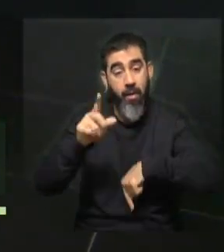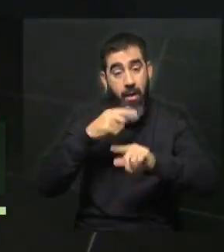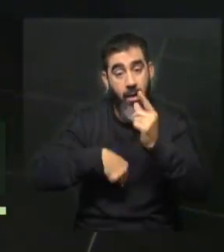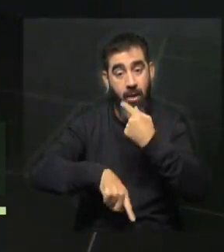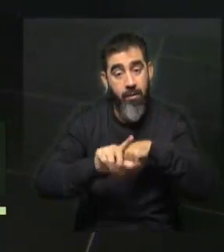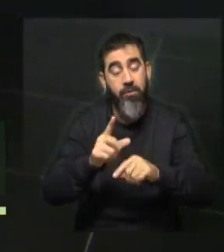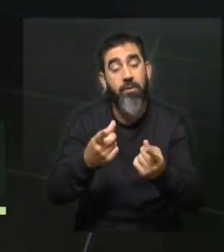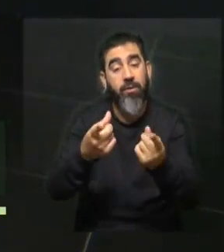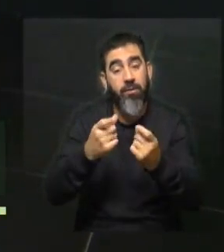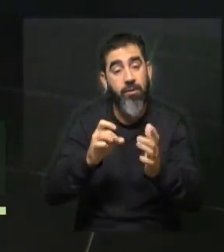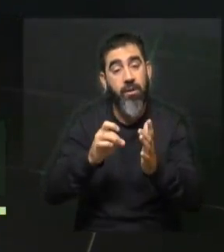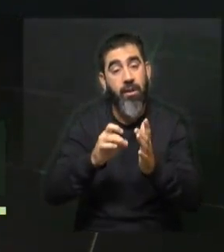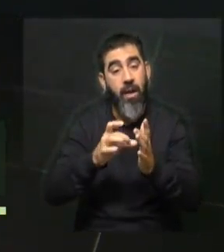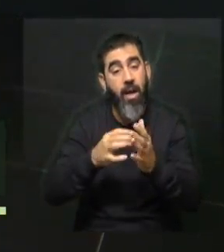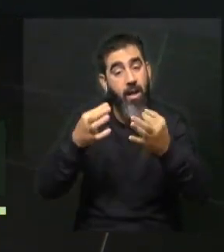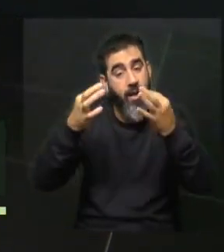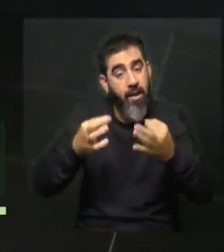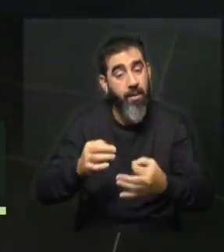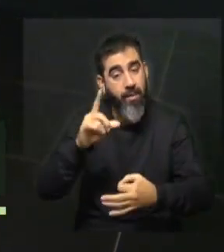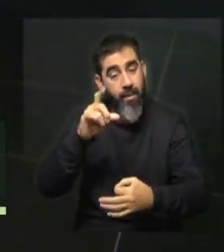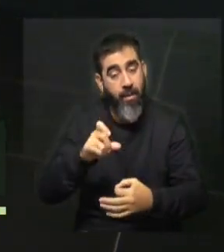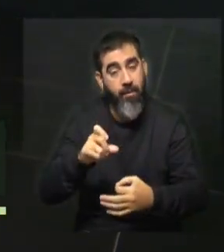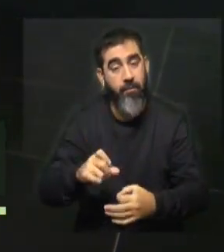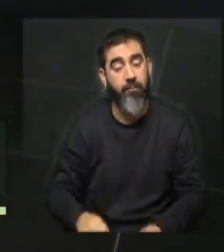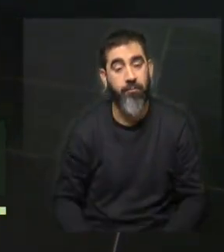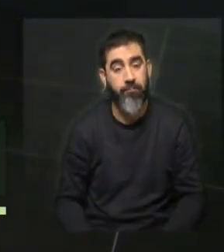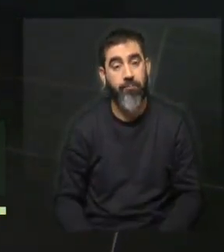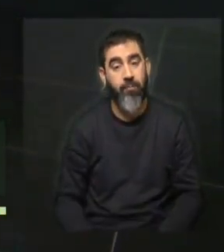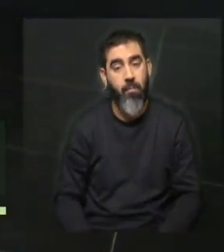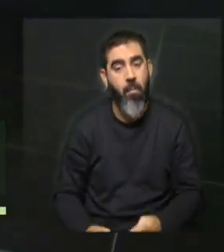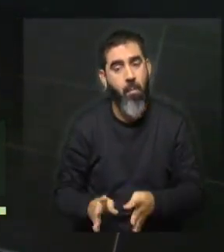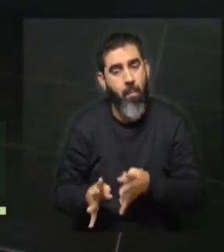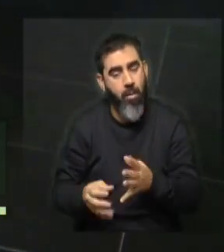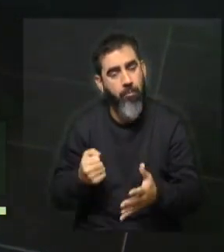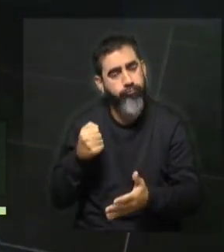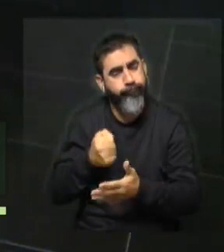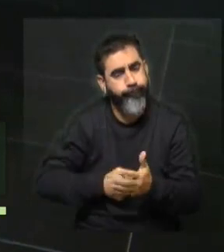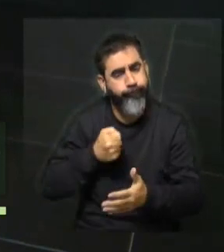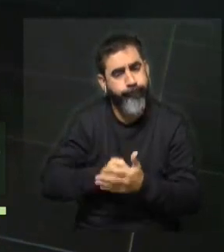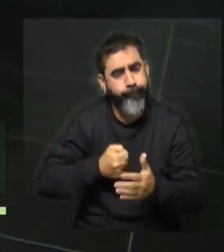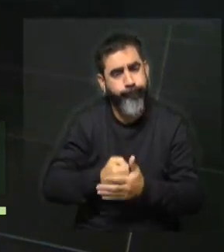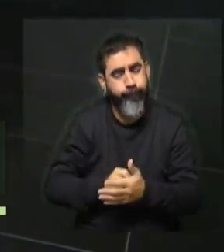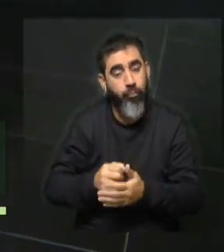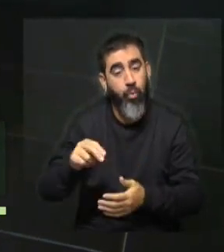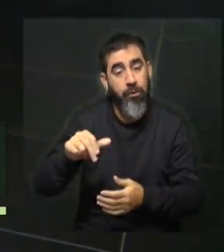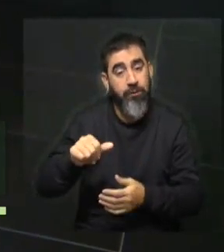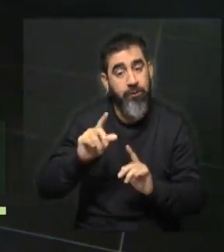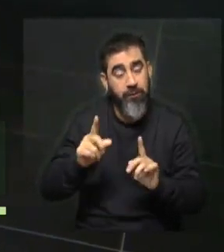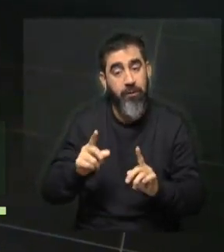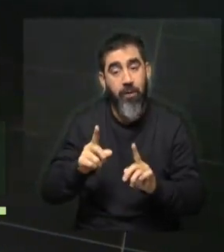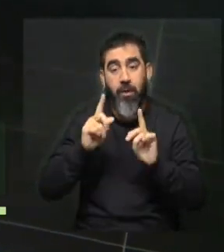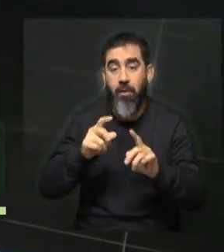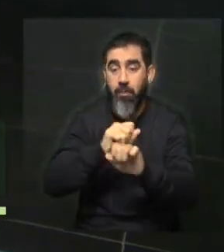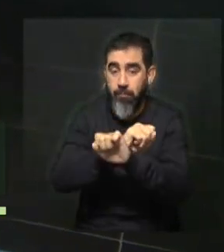requieren una una calidad extrema del agua y el equipo estaba sobre exigido por por el aumento del sodio y tiene que ser